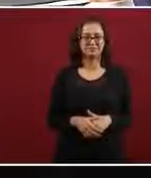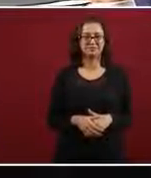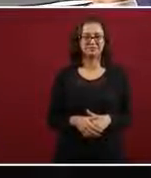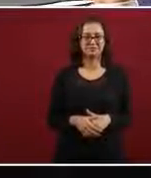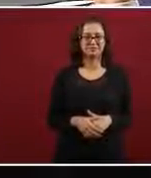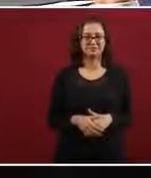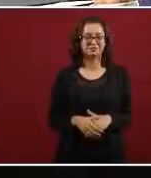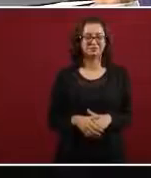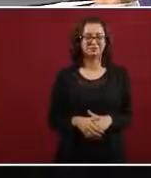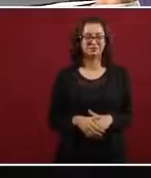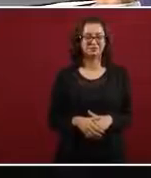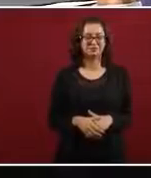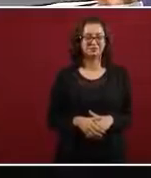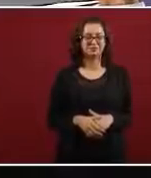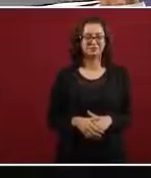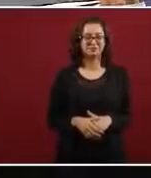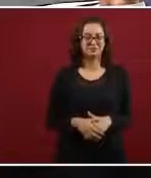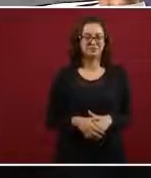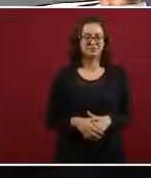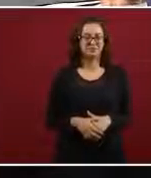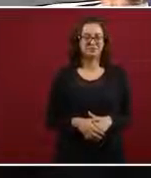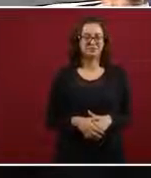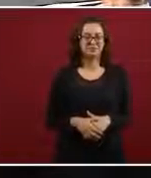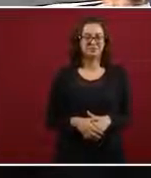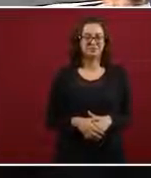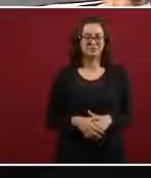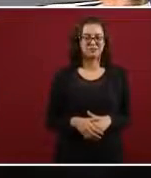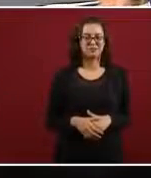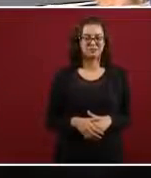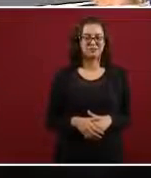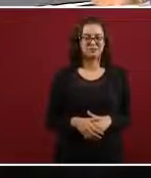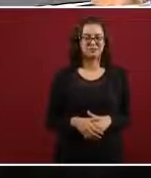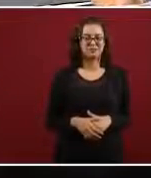desataron por completo